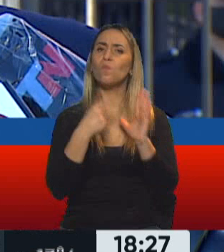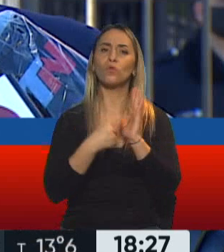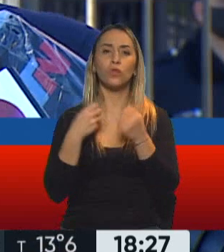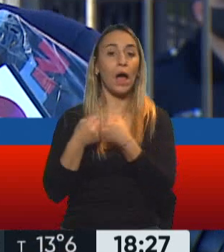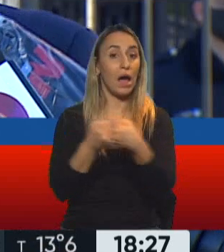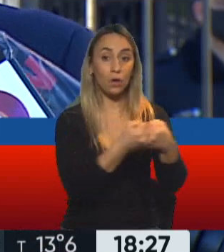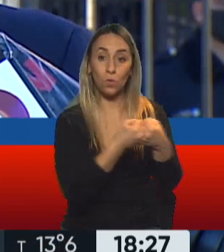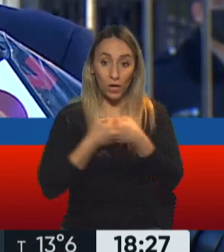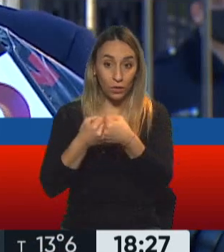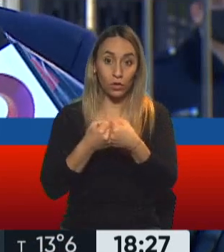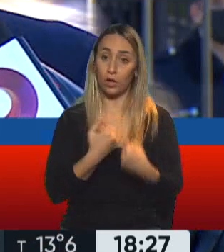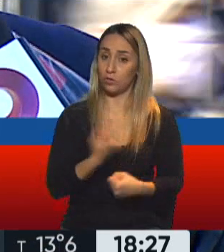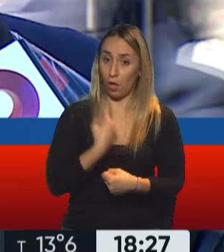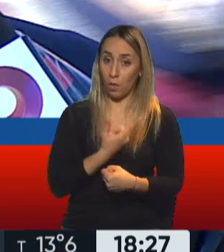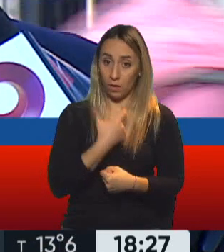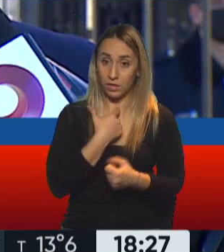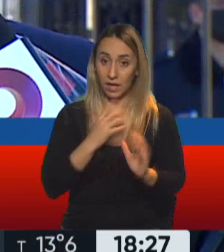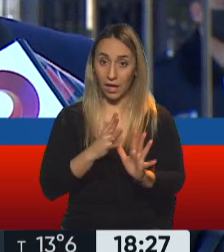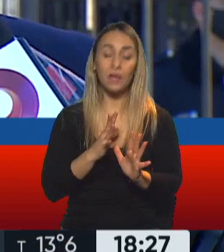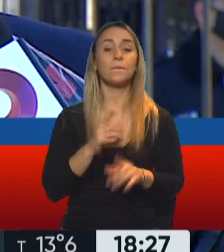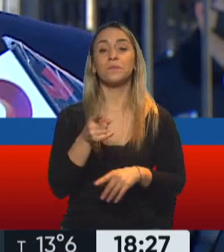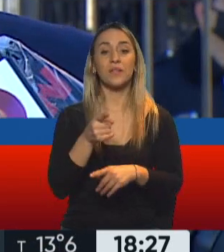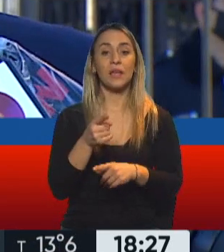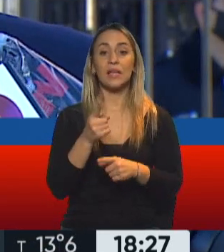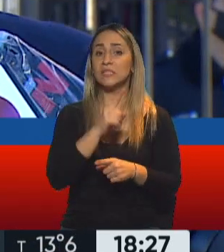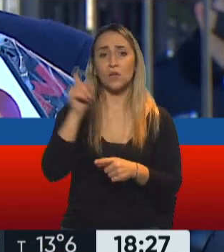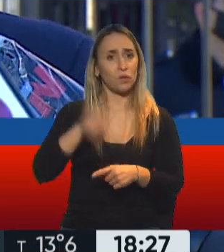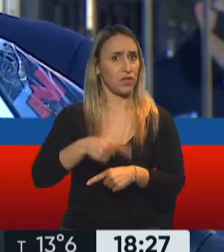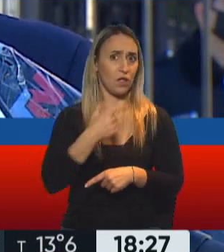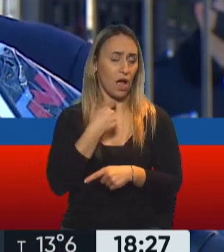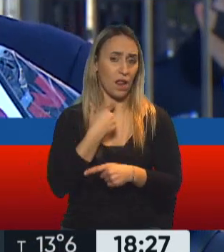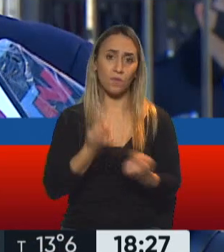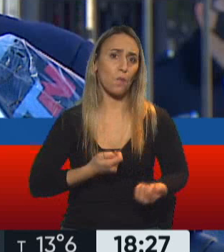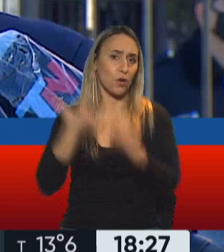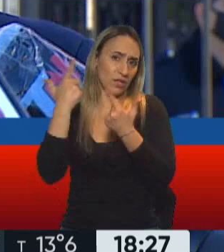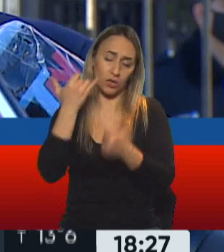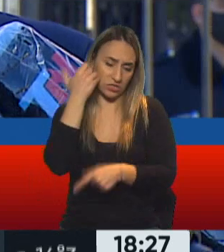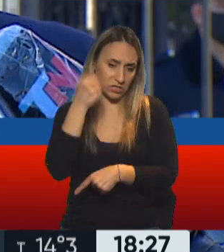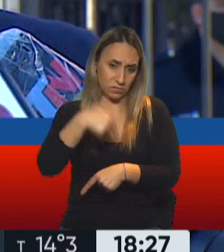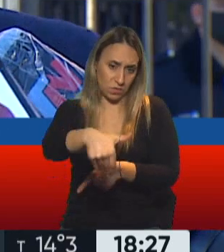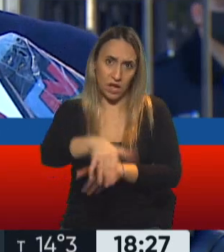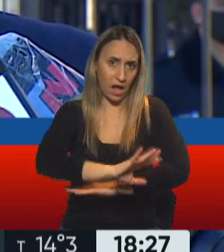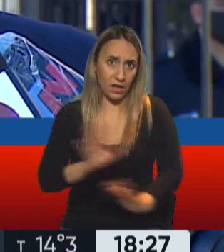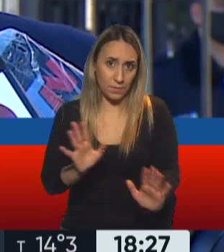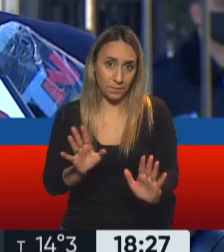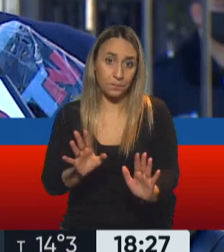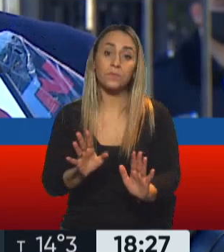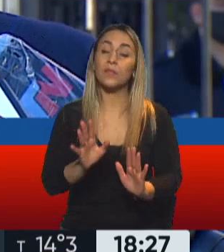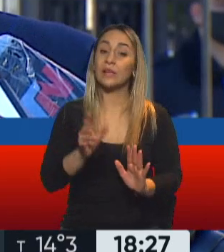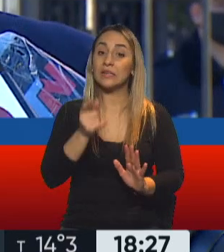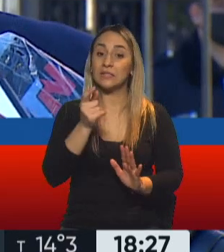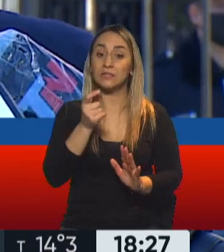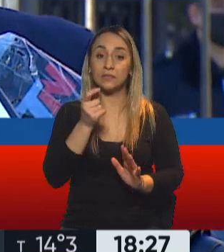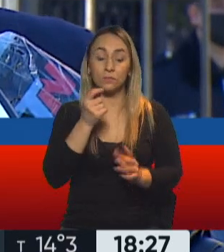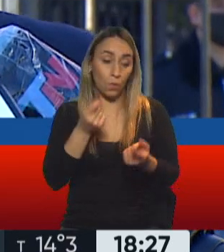todos apuntan a que se restablezca el 100% de las exportaciones inmediatamente, lo más rápido posible. Habiendo esta señal